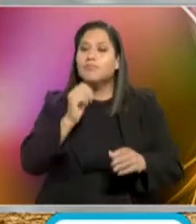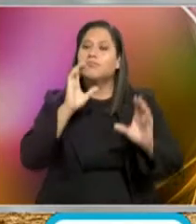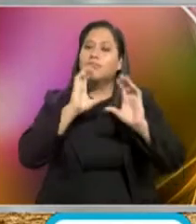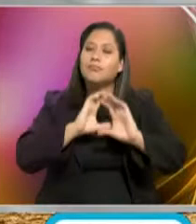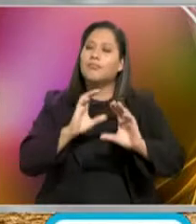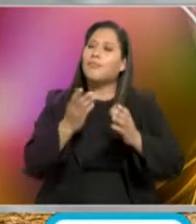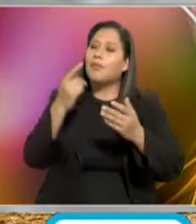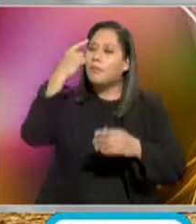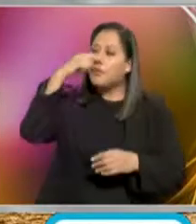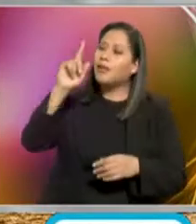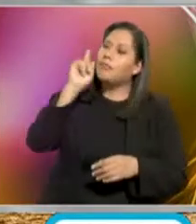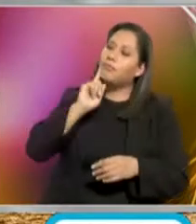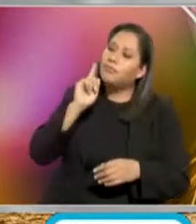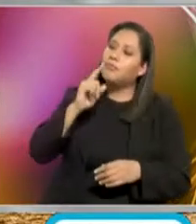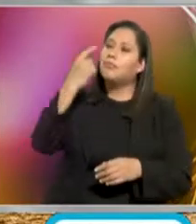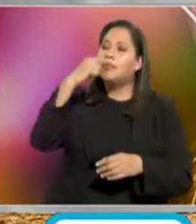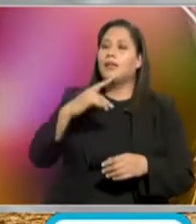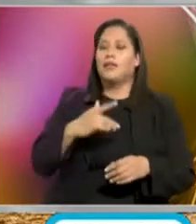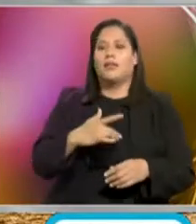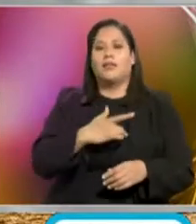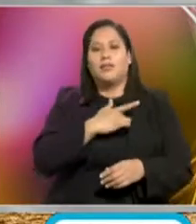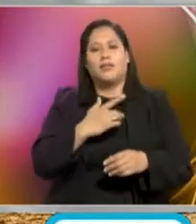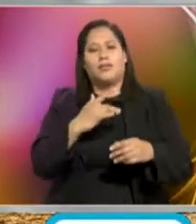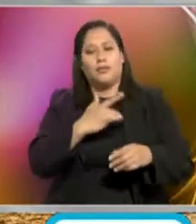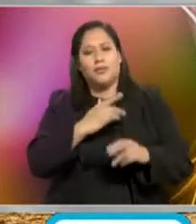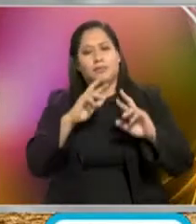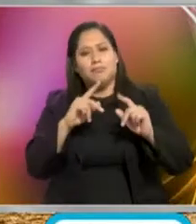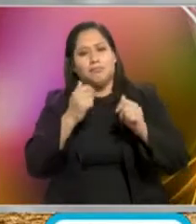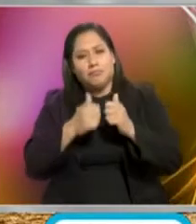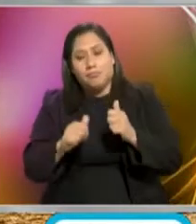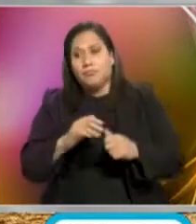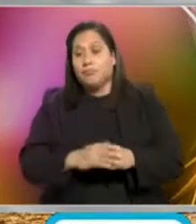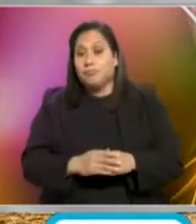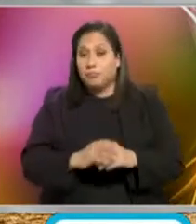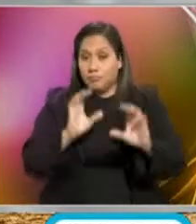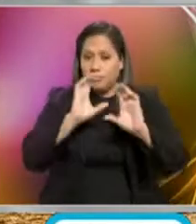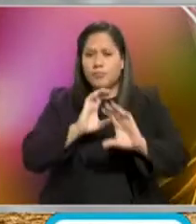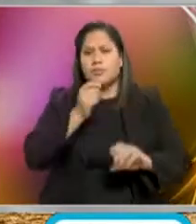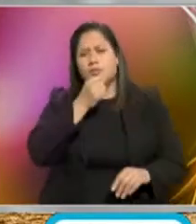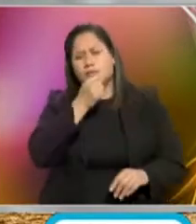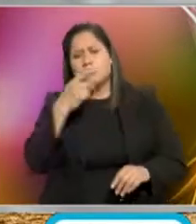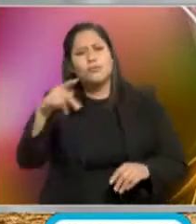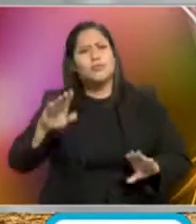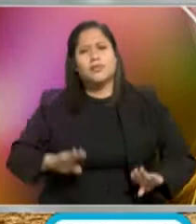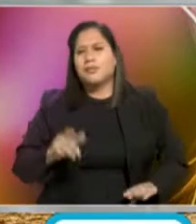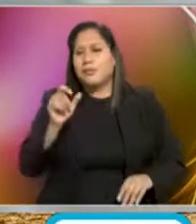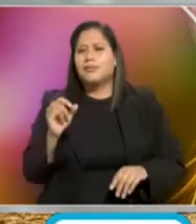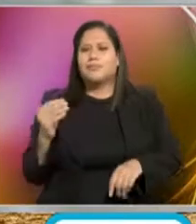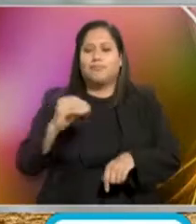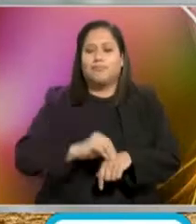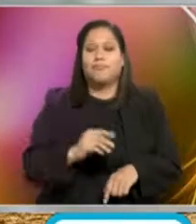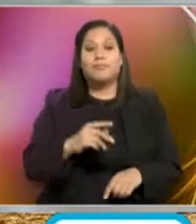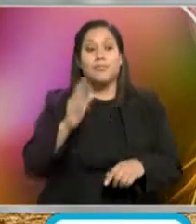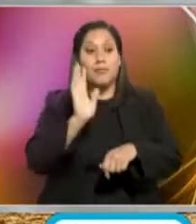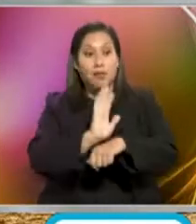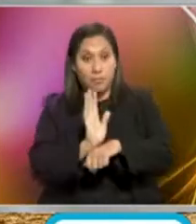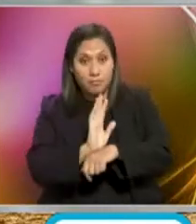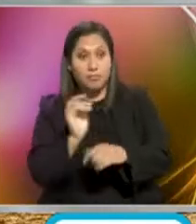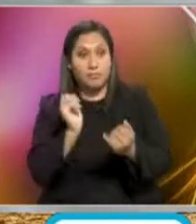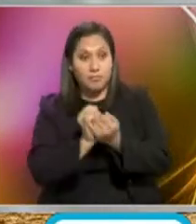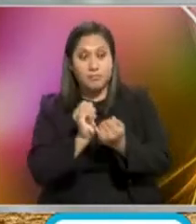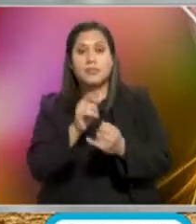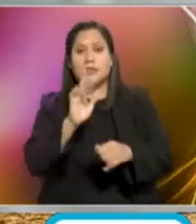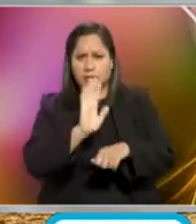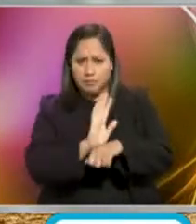la mujer, a la bohemia, al desamor. Tiene Y, mucho que ver su interpretación, ¿no, Carlitos? su estilo, claro, Claro, sí, ¿no? su estilo. Y Películas sobre todo la hizo letra. cine, ¿no?